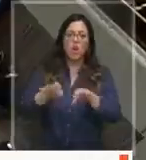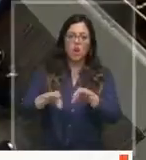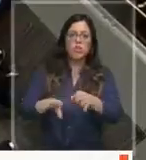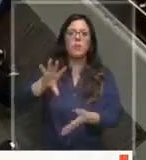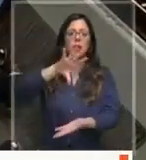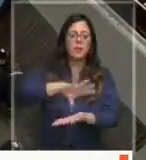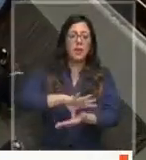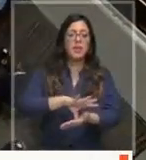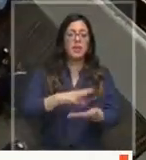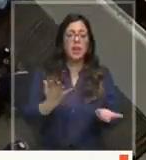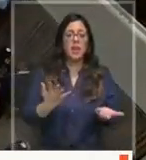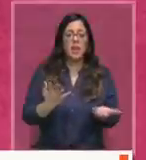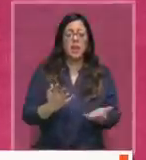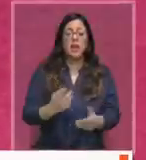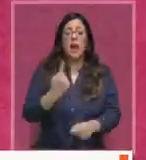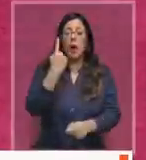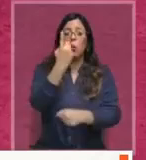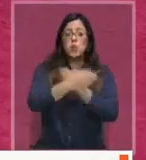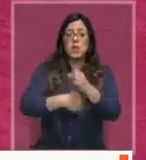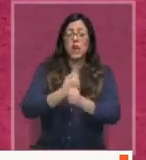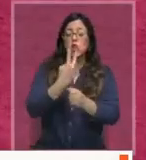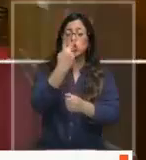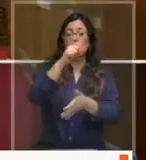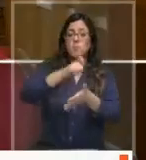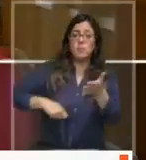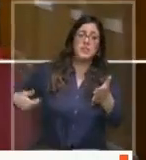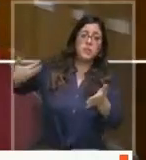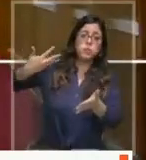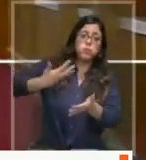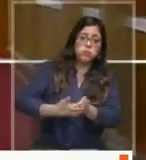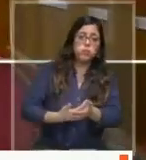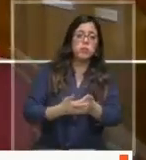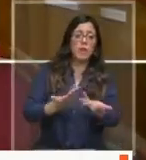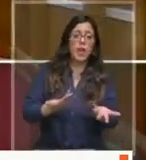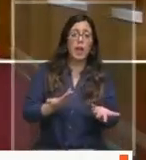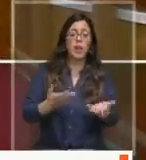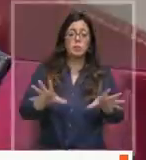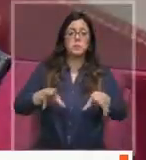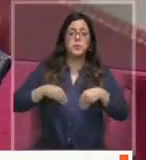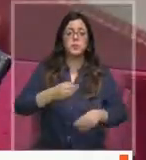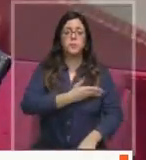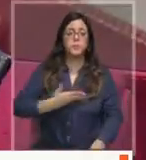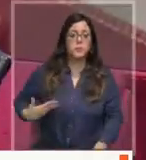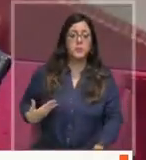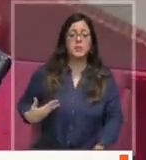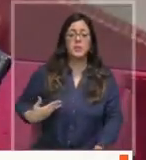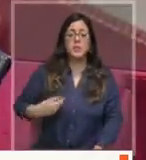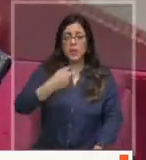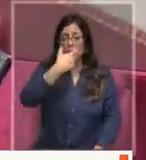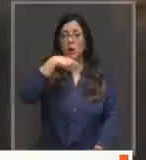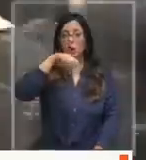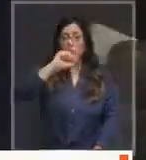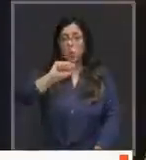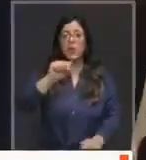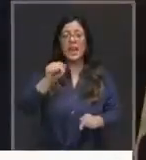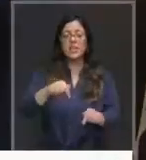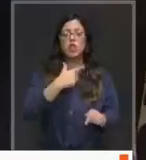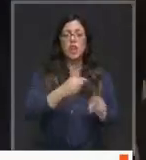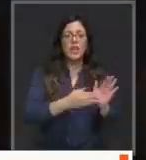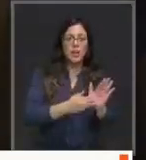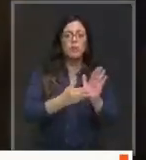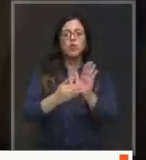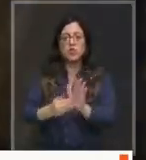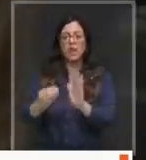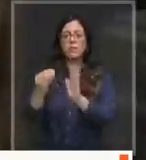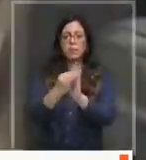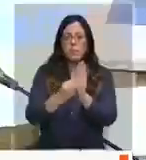año dos meses de haber asumido el llamado legado de boliches parte del acento que pretende destacar el gobierno en la Cuenta pública de este jueves el alza del